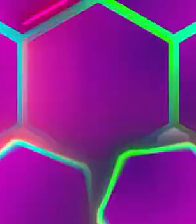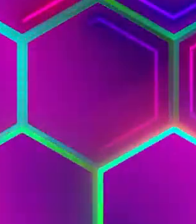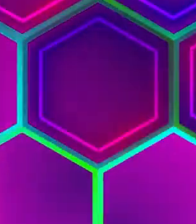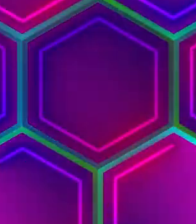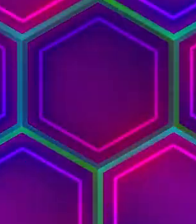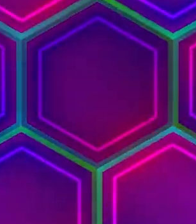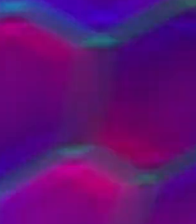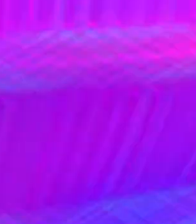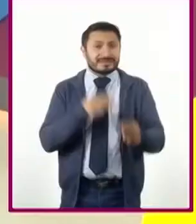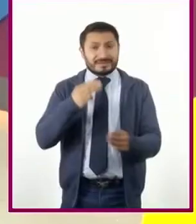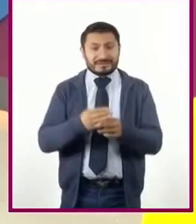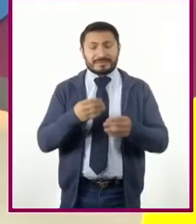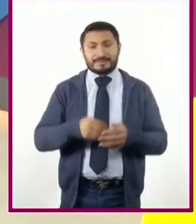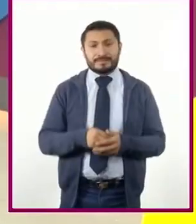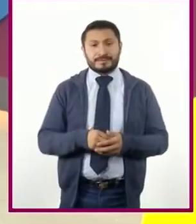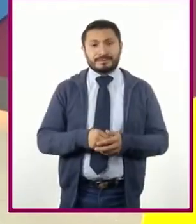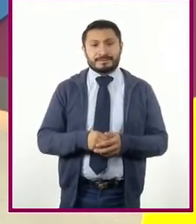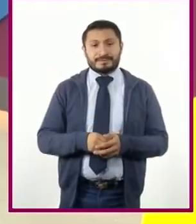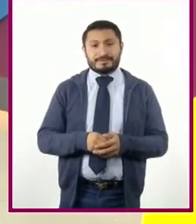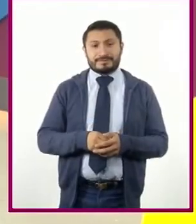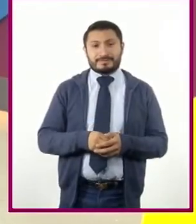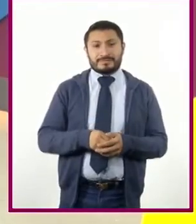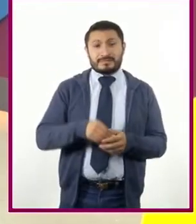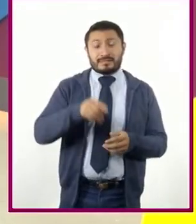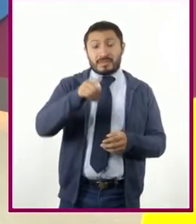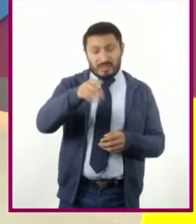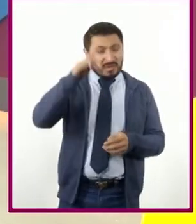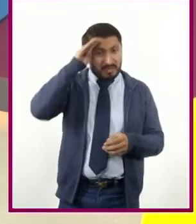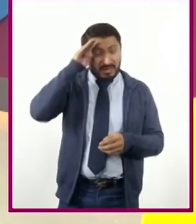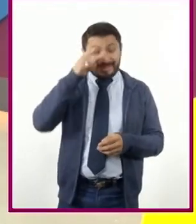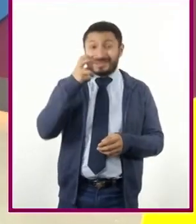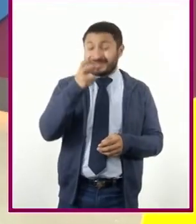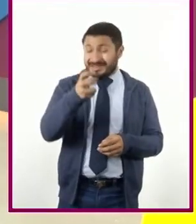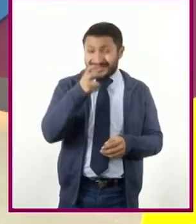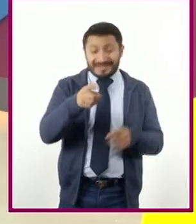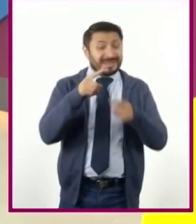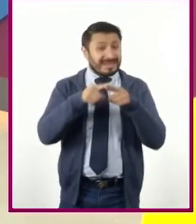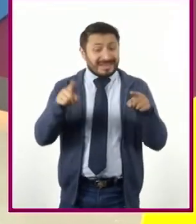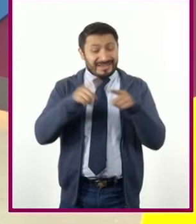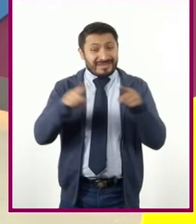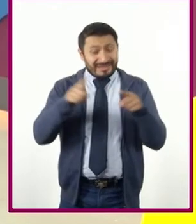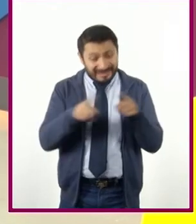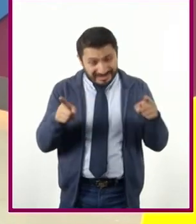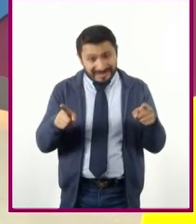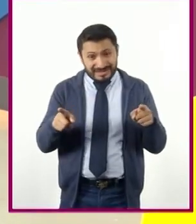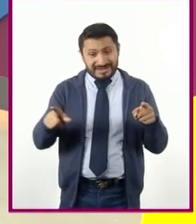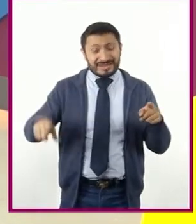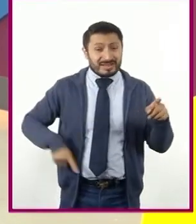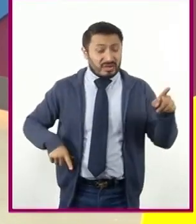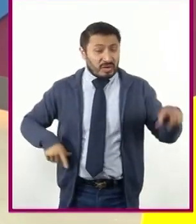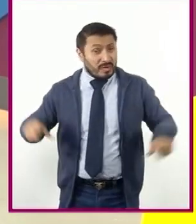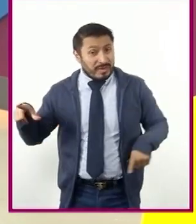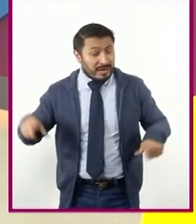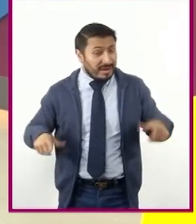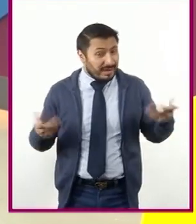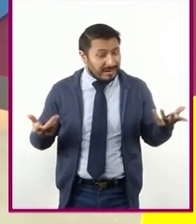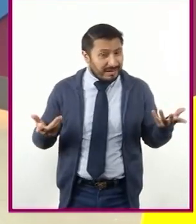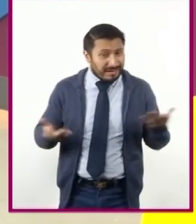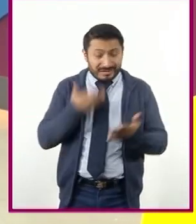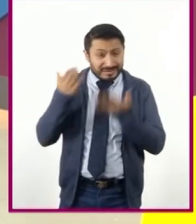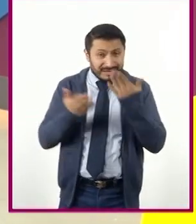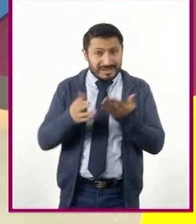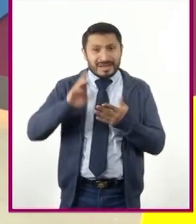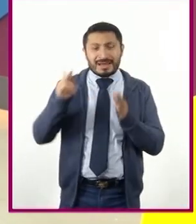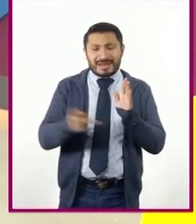Mundial. ¿Te esperabas que tuvieran esas diferencias los regímenes fascistas que estudiamos? Recapitulemos